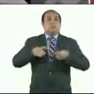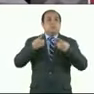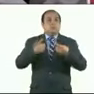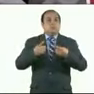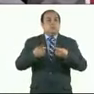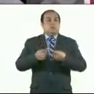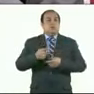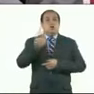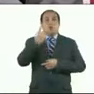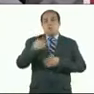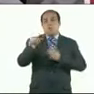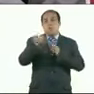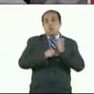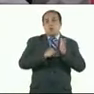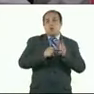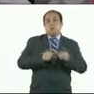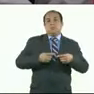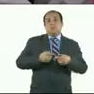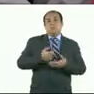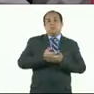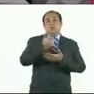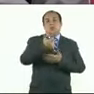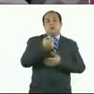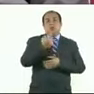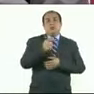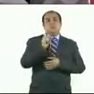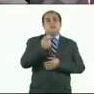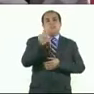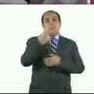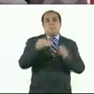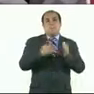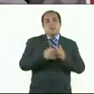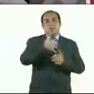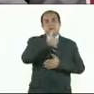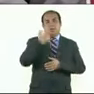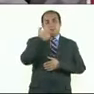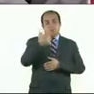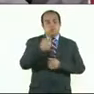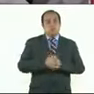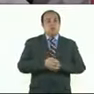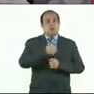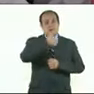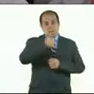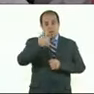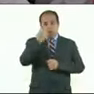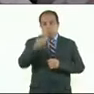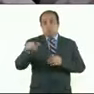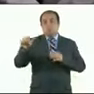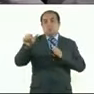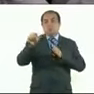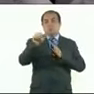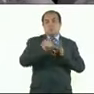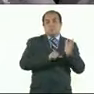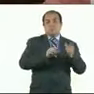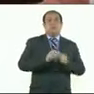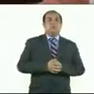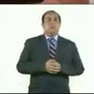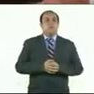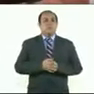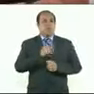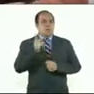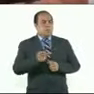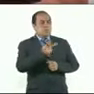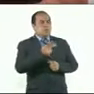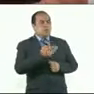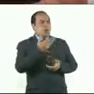forma bimestral y son 1.600 pesos por bimestre los que se van a estar entregando por ahora. Yo quisiera preguntarle, se habla, bueno, de que